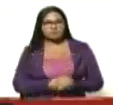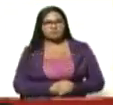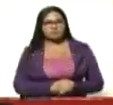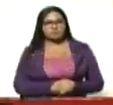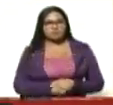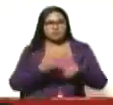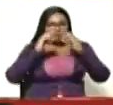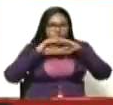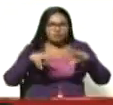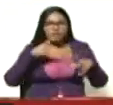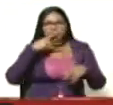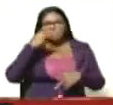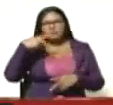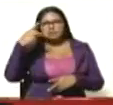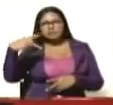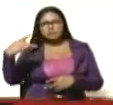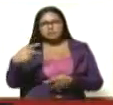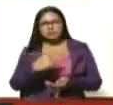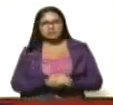difundan la poesía